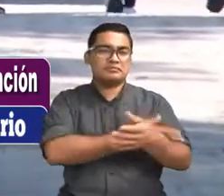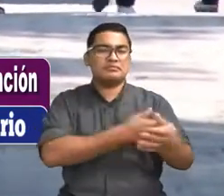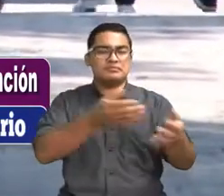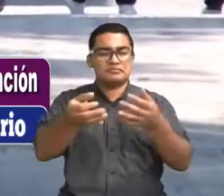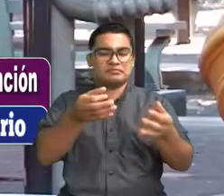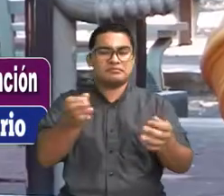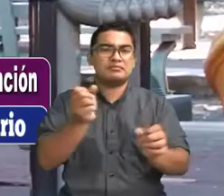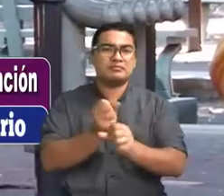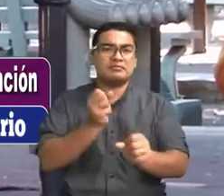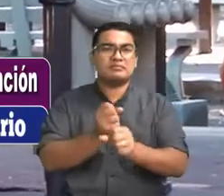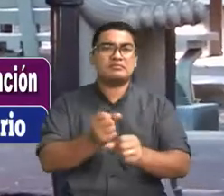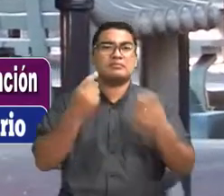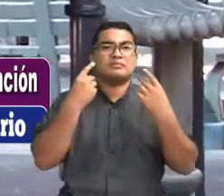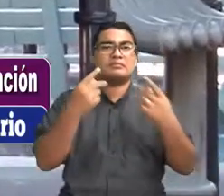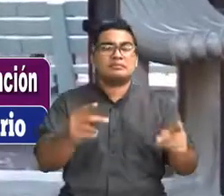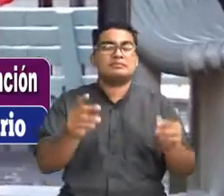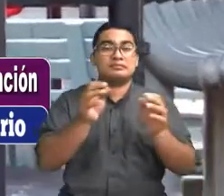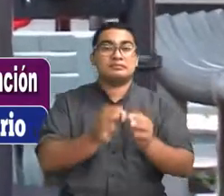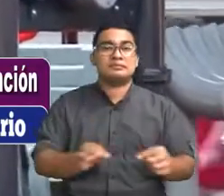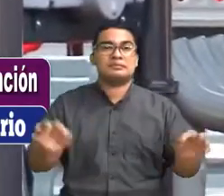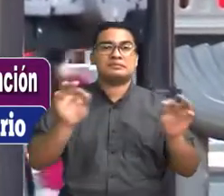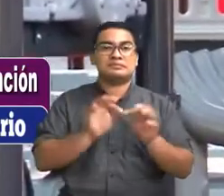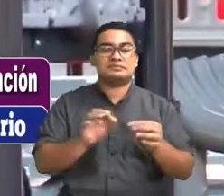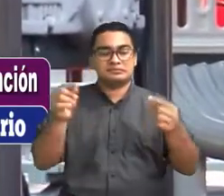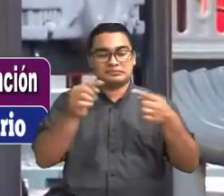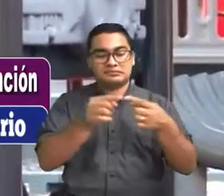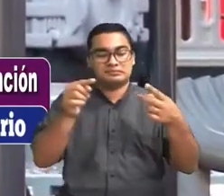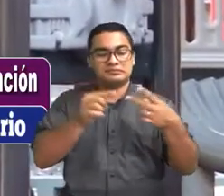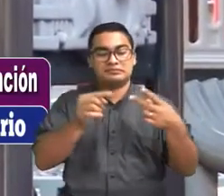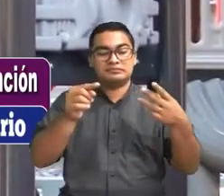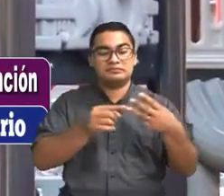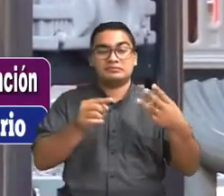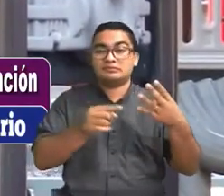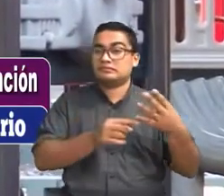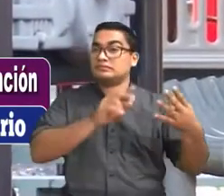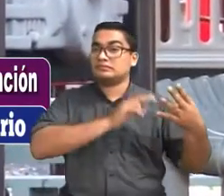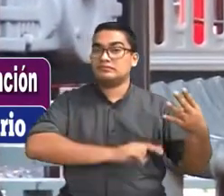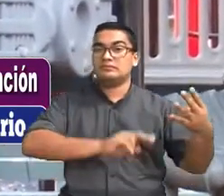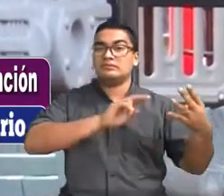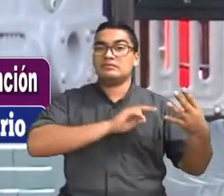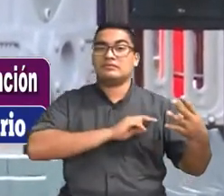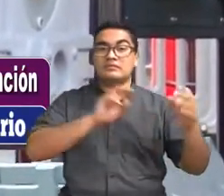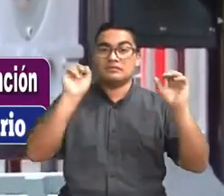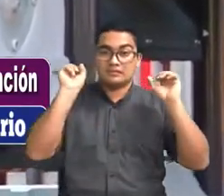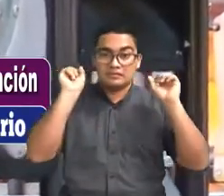de trabajo, pero identificarlo de forma puntual para que podamos entender